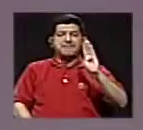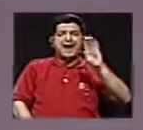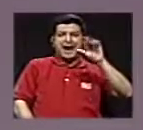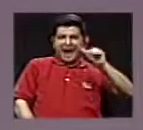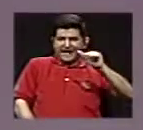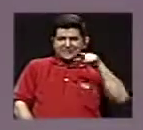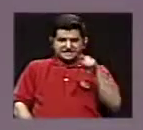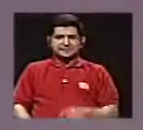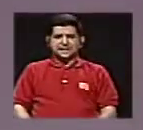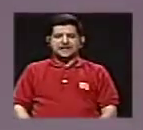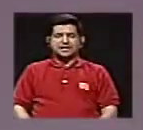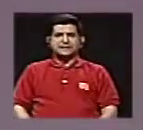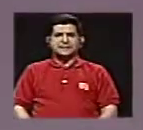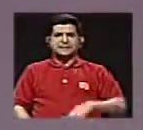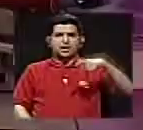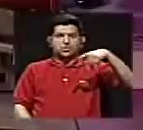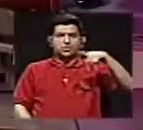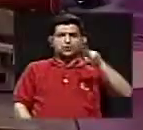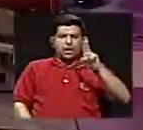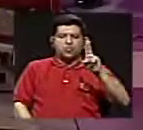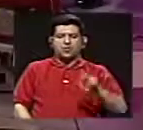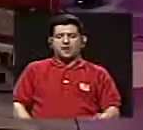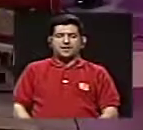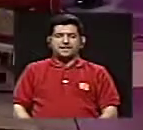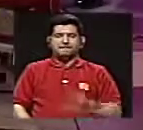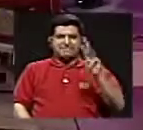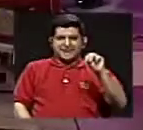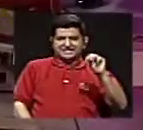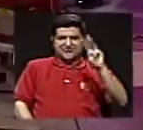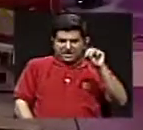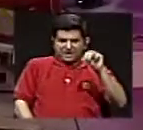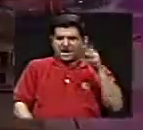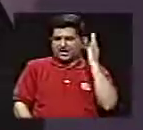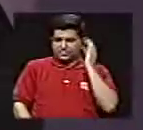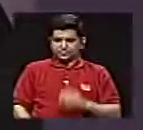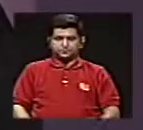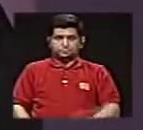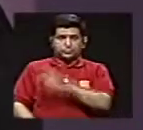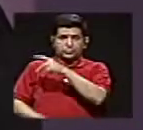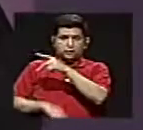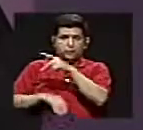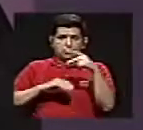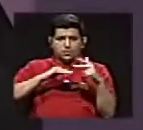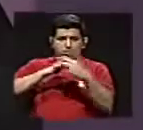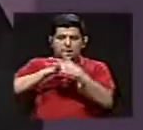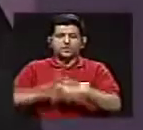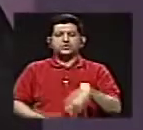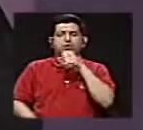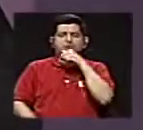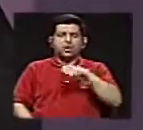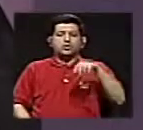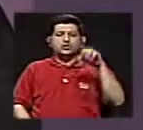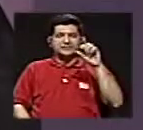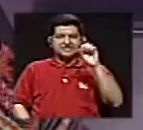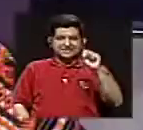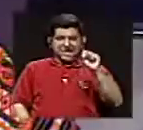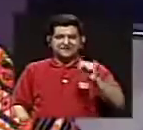Arce, ella es de Punta Uva, Manzanillo. Maritza Medrano, de Puerto Viejo. Selvin Brown, también